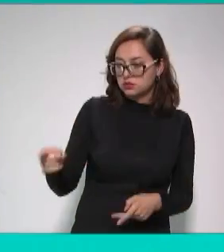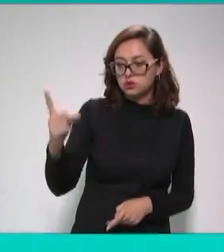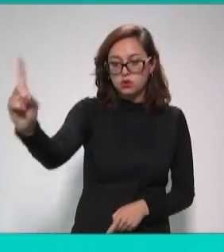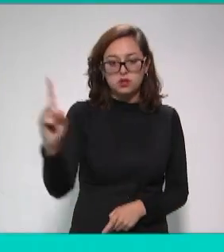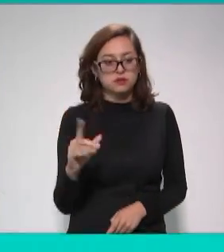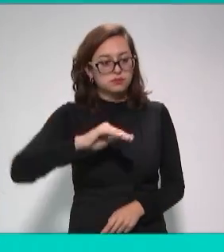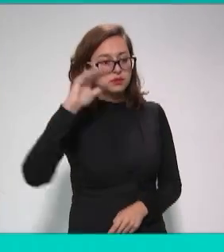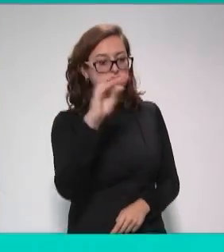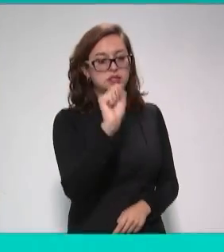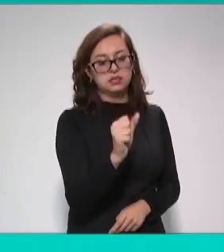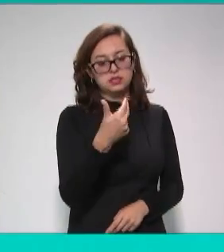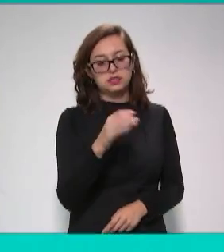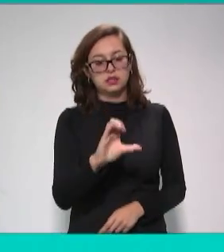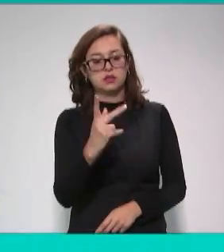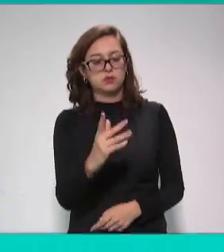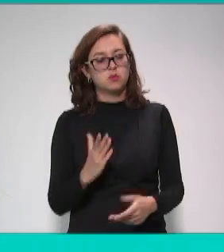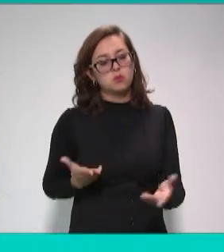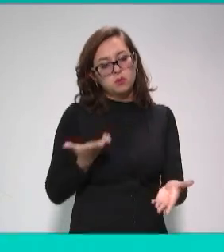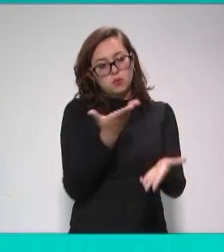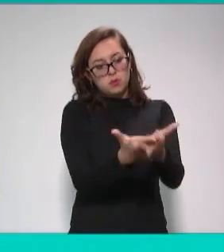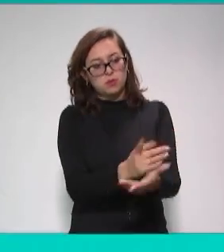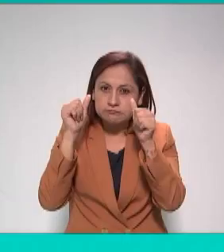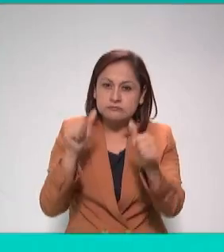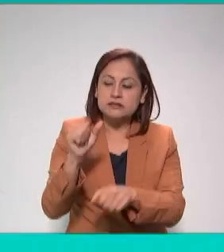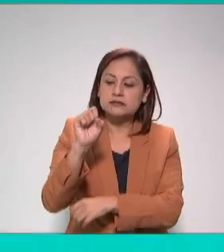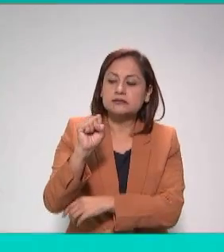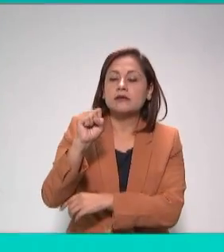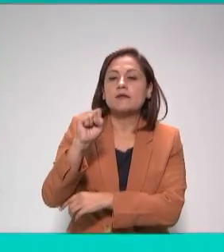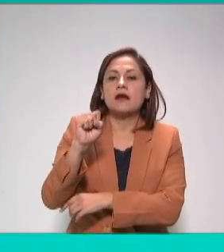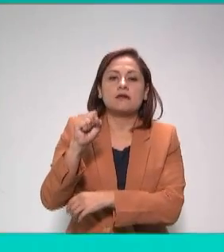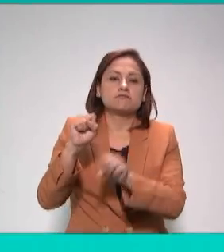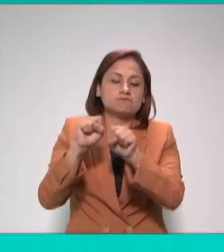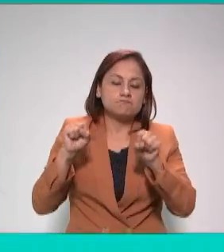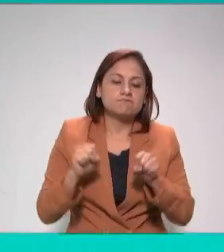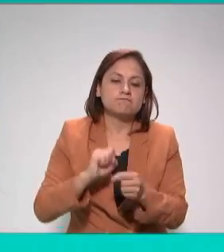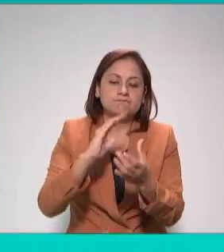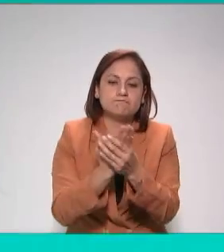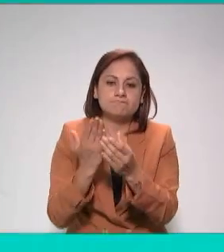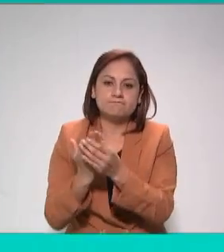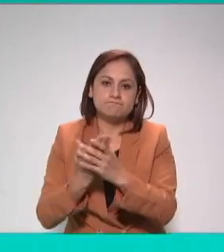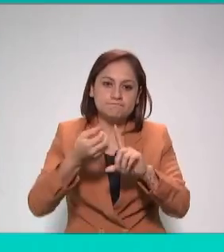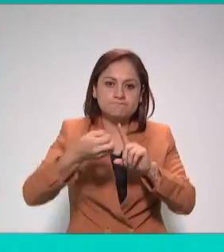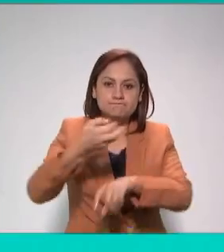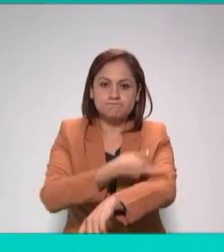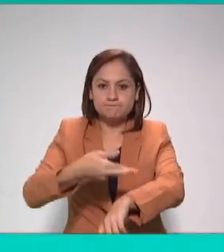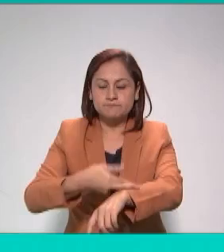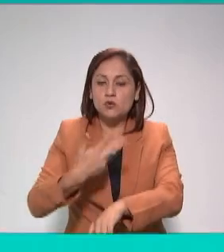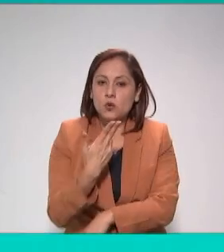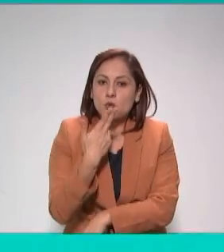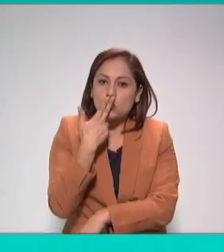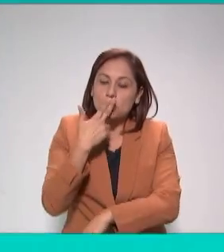expediente solicitado protegiendo domicilio estado civil y edad por considerarlos confidenciales en términos del artículo 133